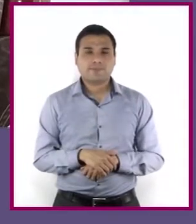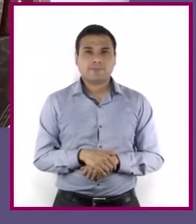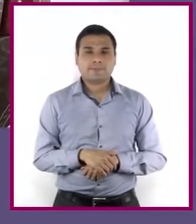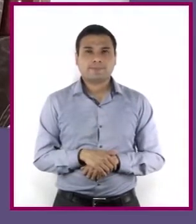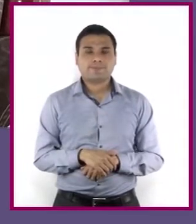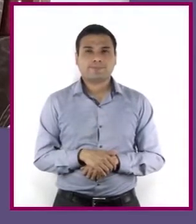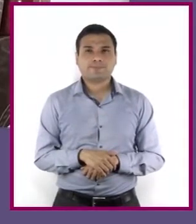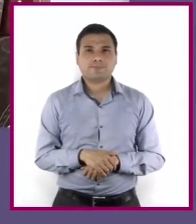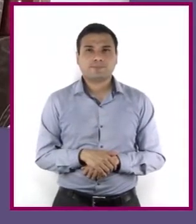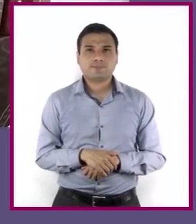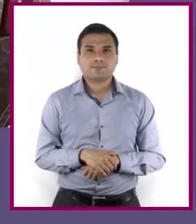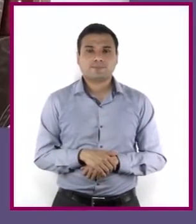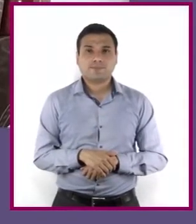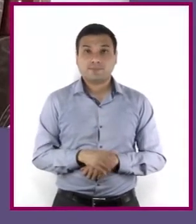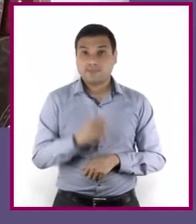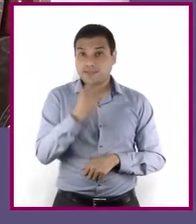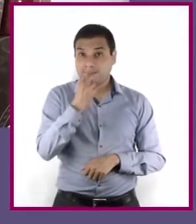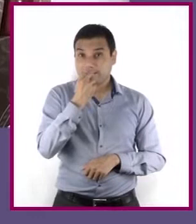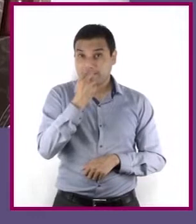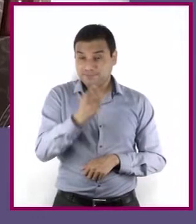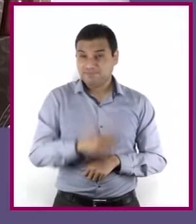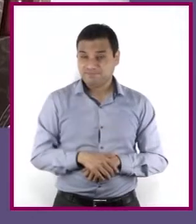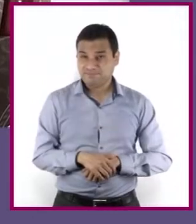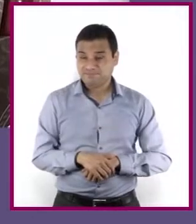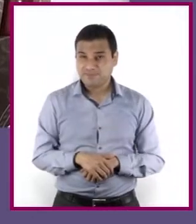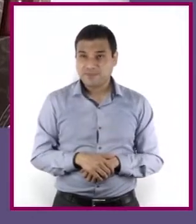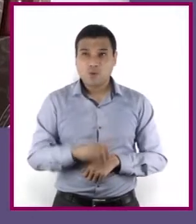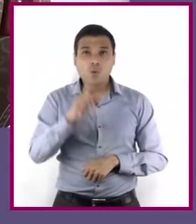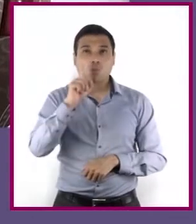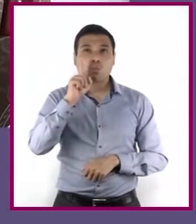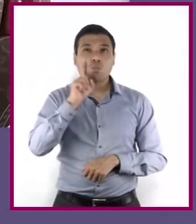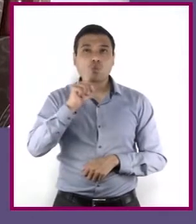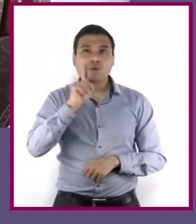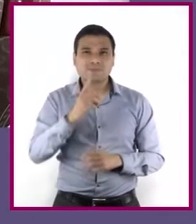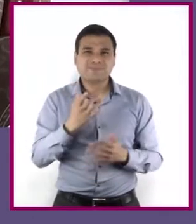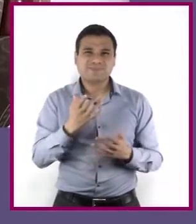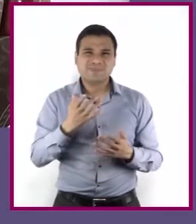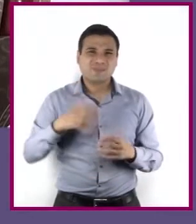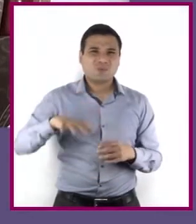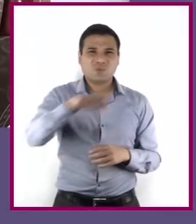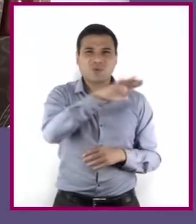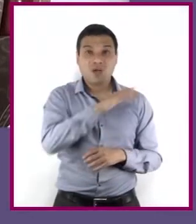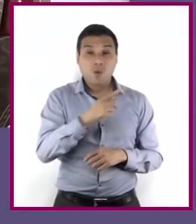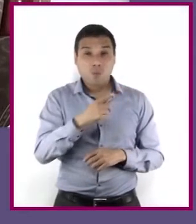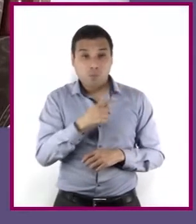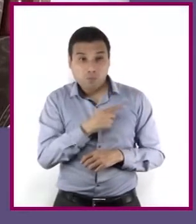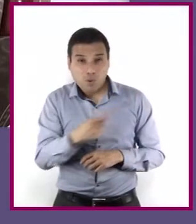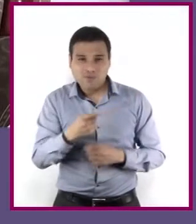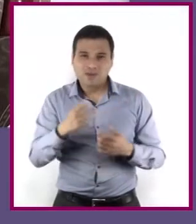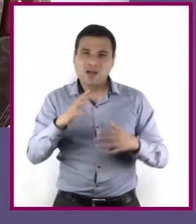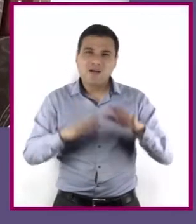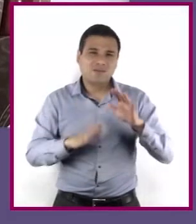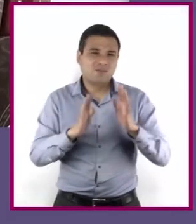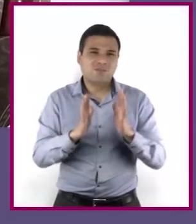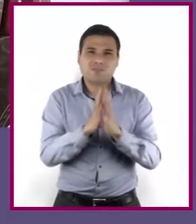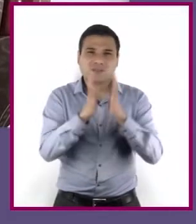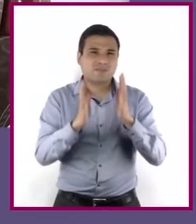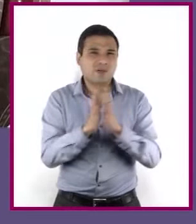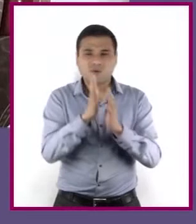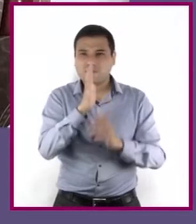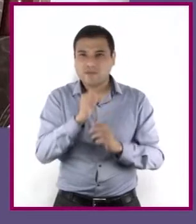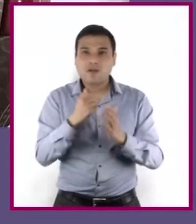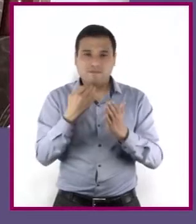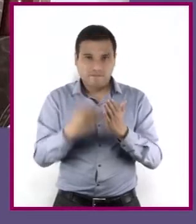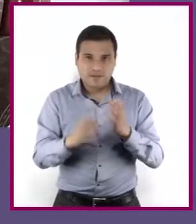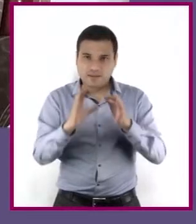circunstancias, ya que en su comunidad, caracterizada por la pobreza y marginación, nadie les enseña qué es un